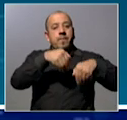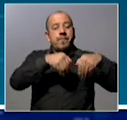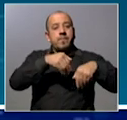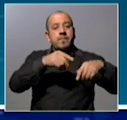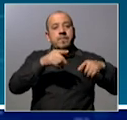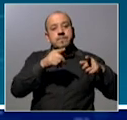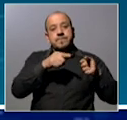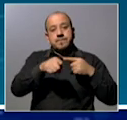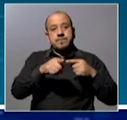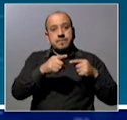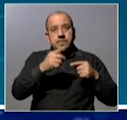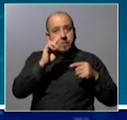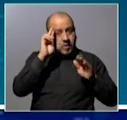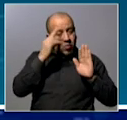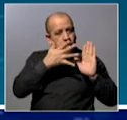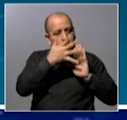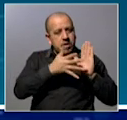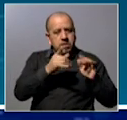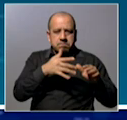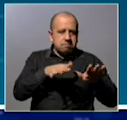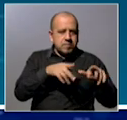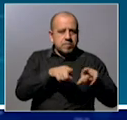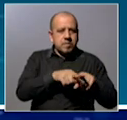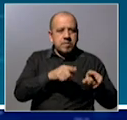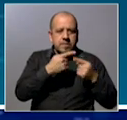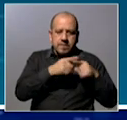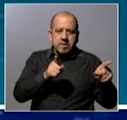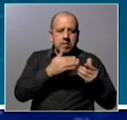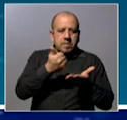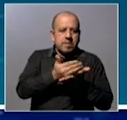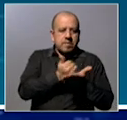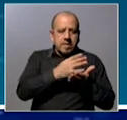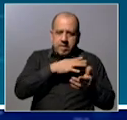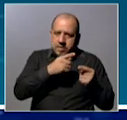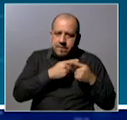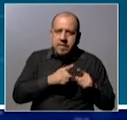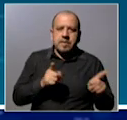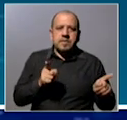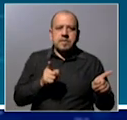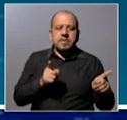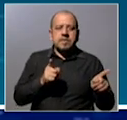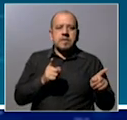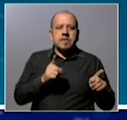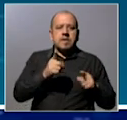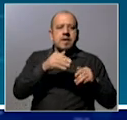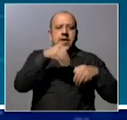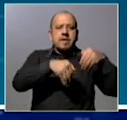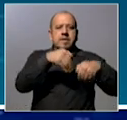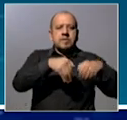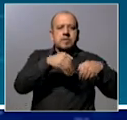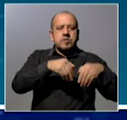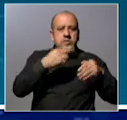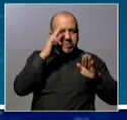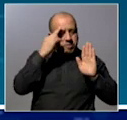justamente de nacional. A diferencia de otros departamentos del interior, que hay una gran diferencia, ¿no? Que las elecciones nacionales son